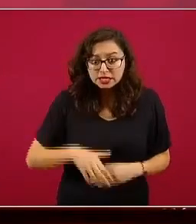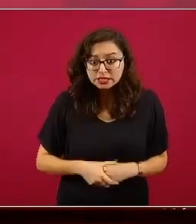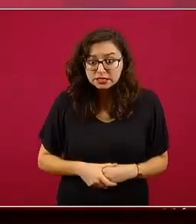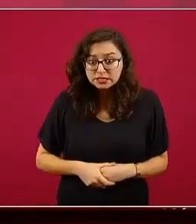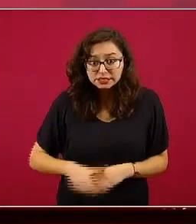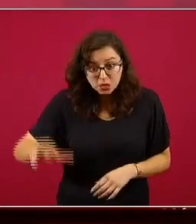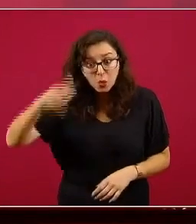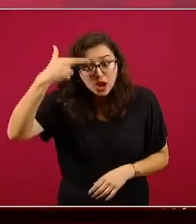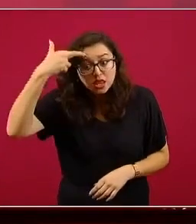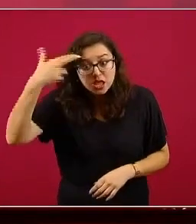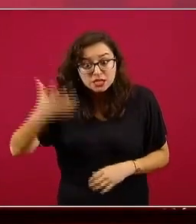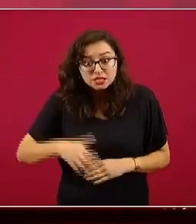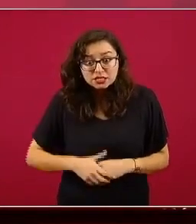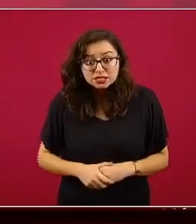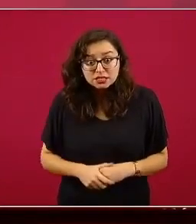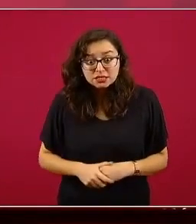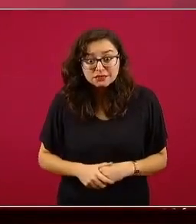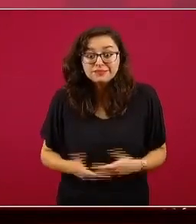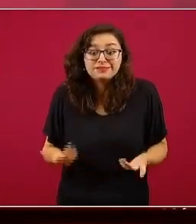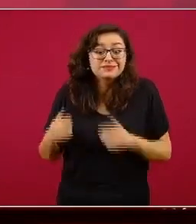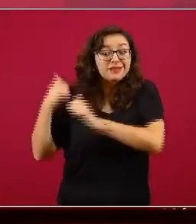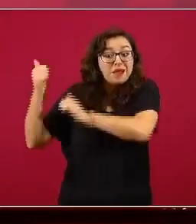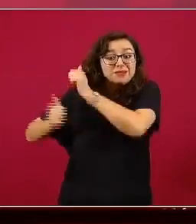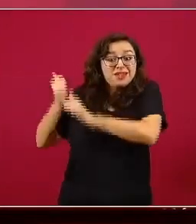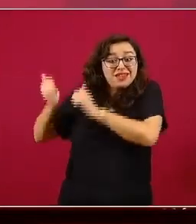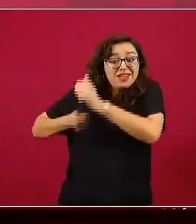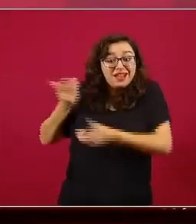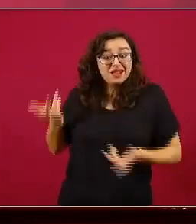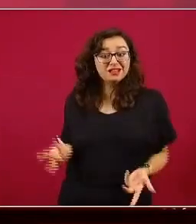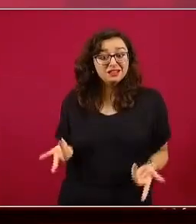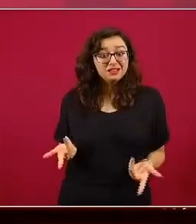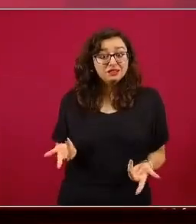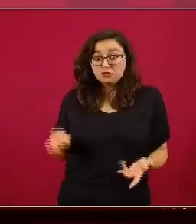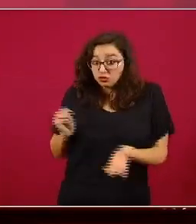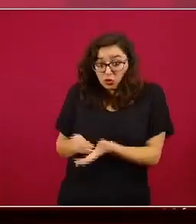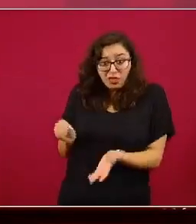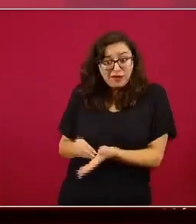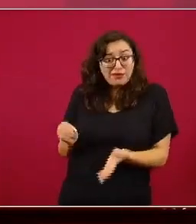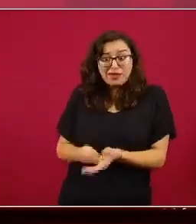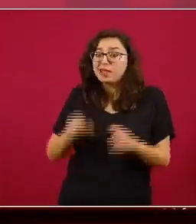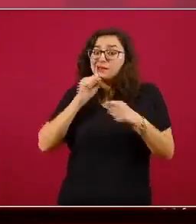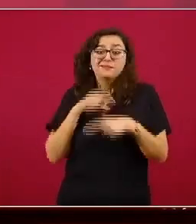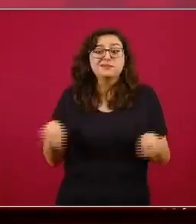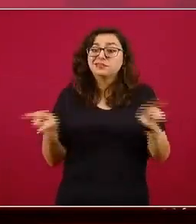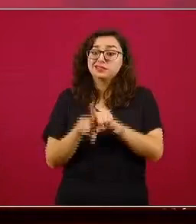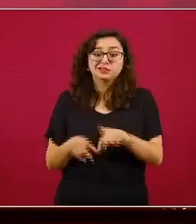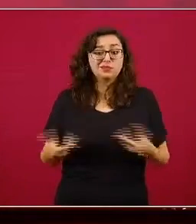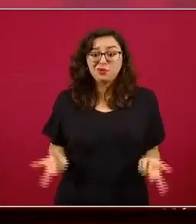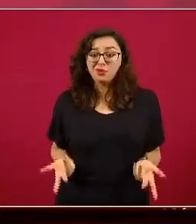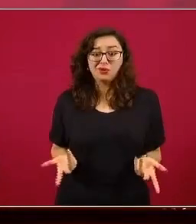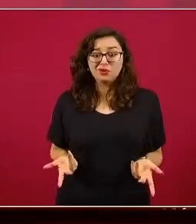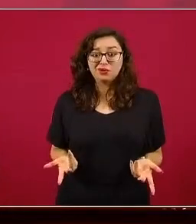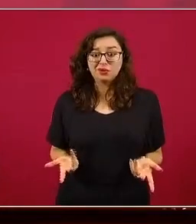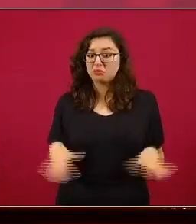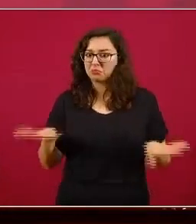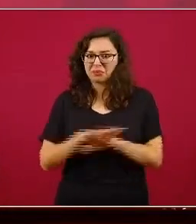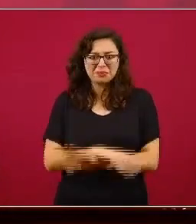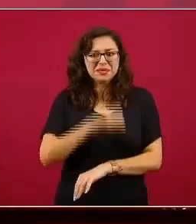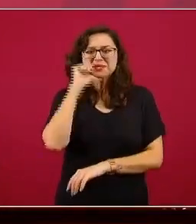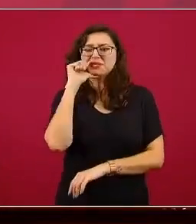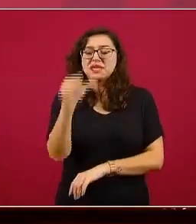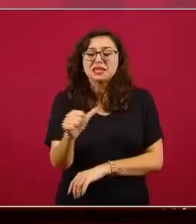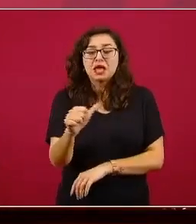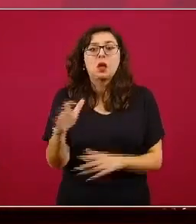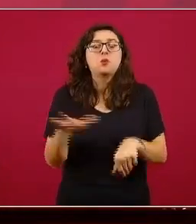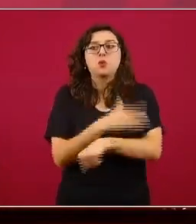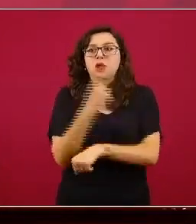¿Recuerdan cuándo lo publicamos? En abril lo publicamos. Ahí sigue. Es el mismo, no puede cambiar, no tiene por qué cambiar, porque los